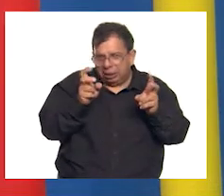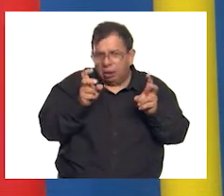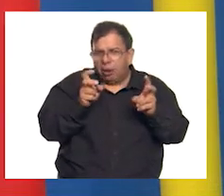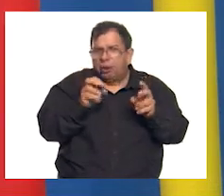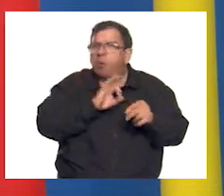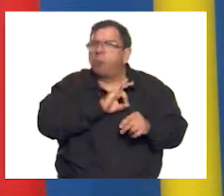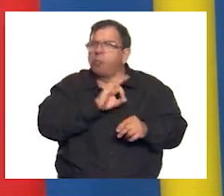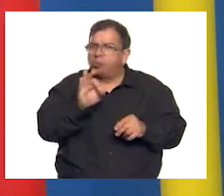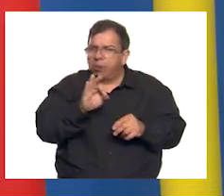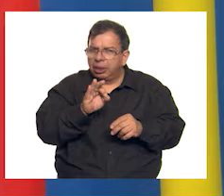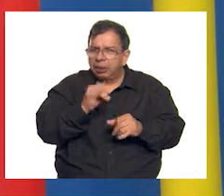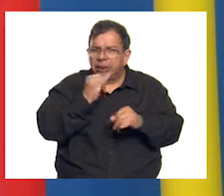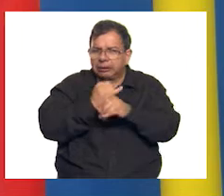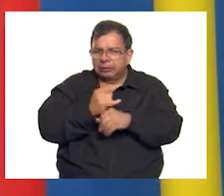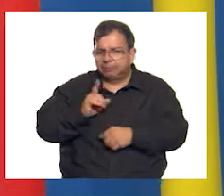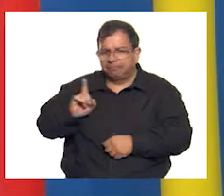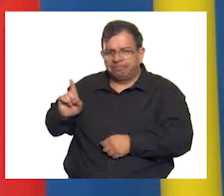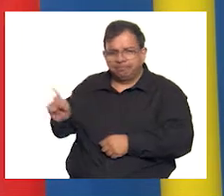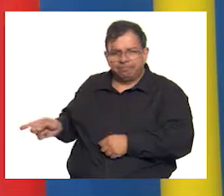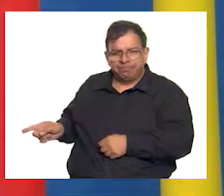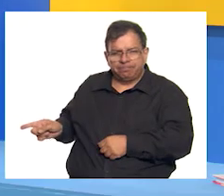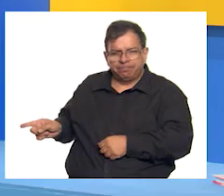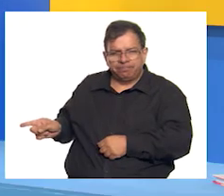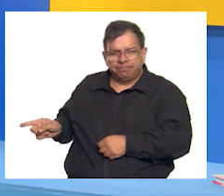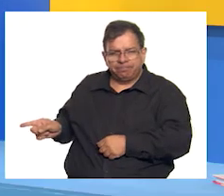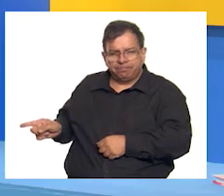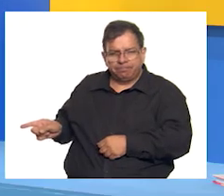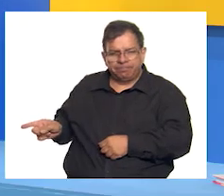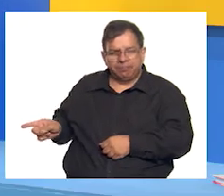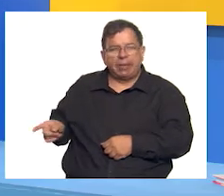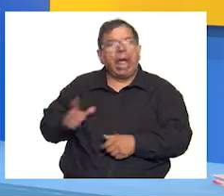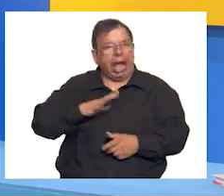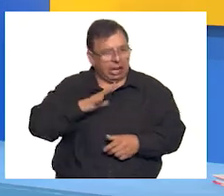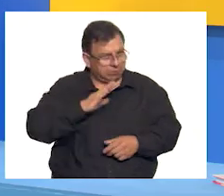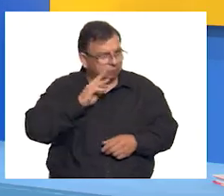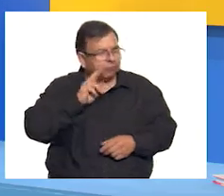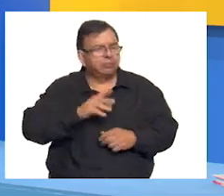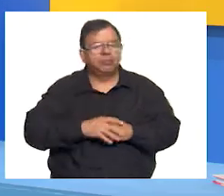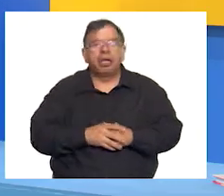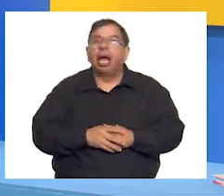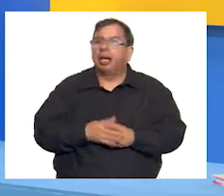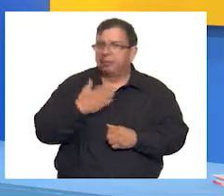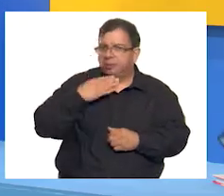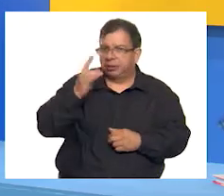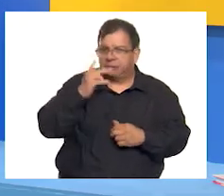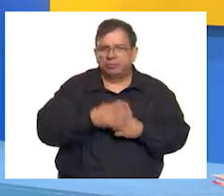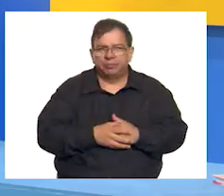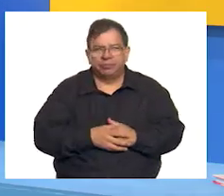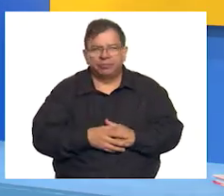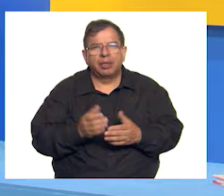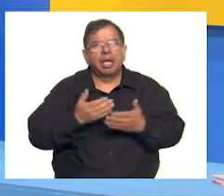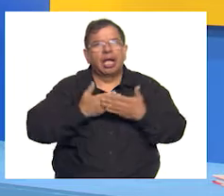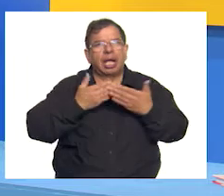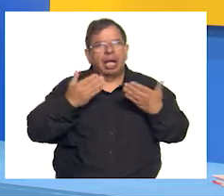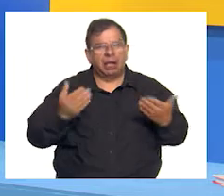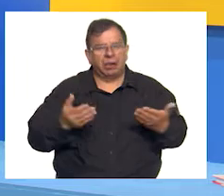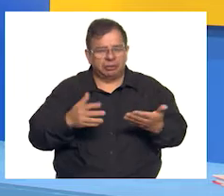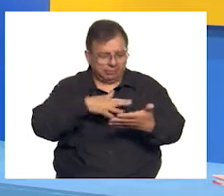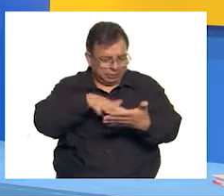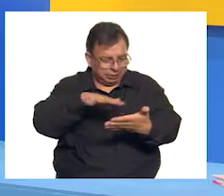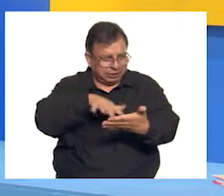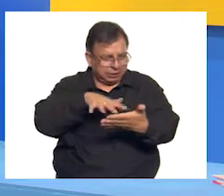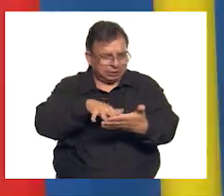pueden ingresar al sitio de Aprende en Casa. Qué bueno que lo recuerdas, María. Ahora sí, vamos al texto de